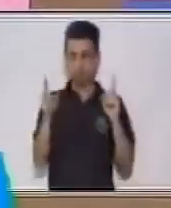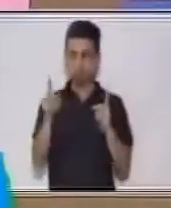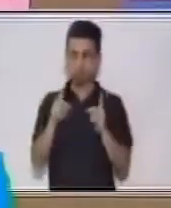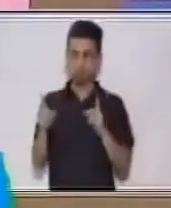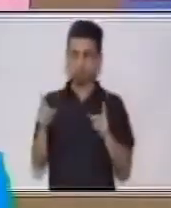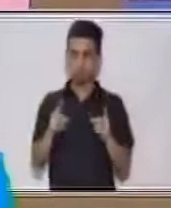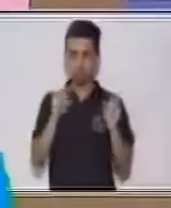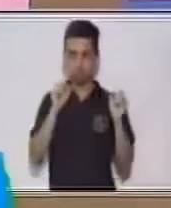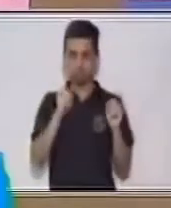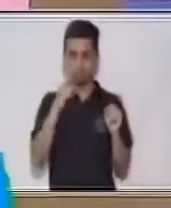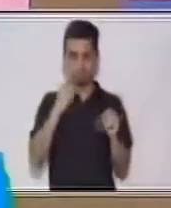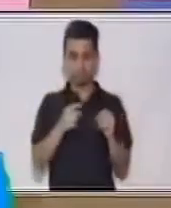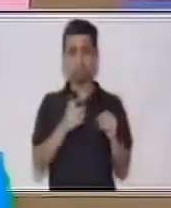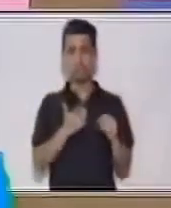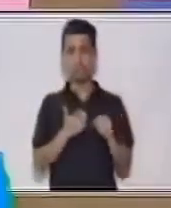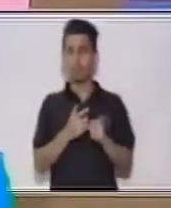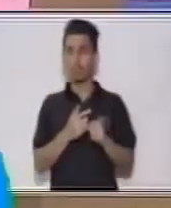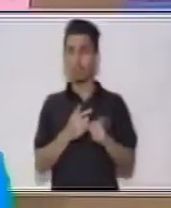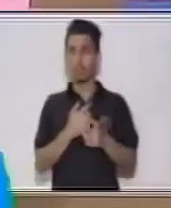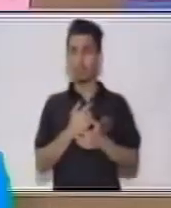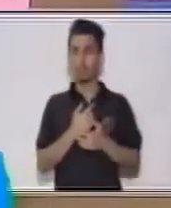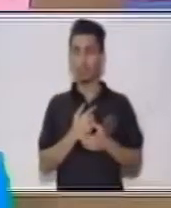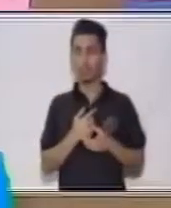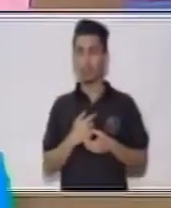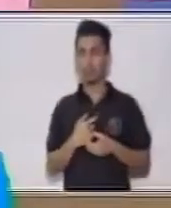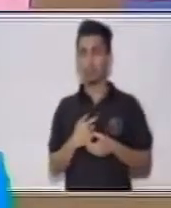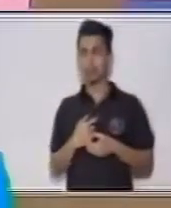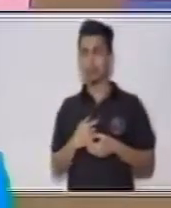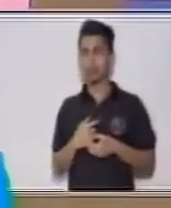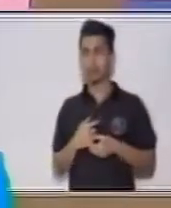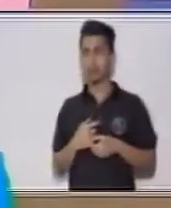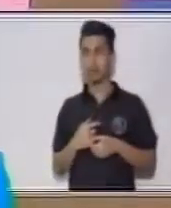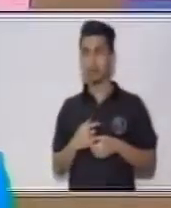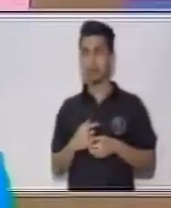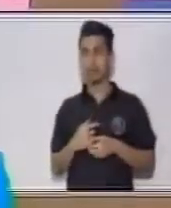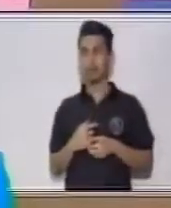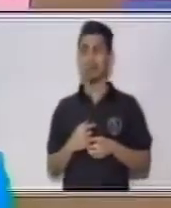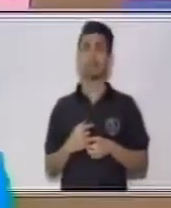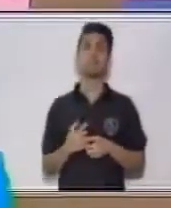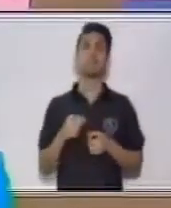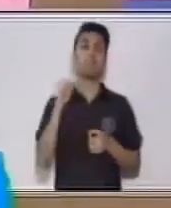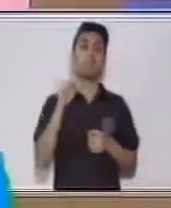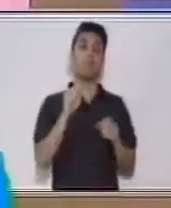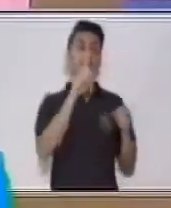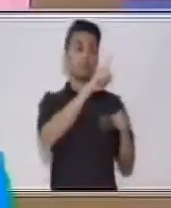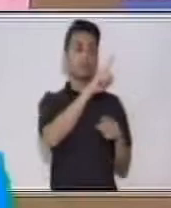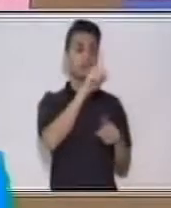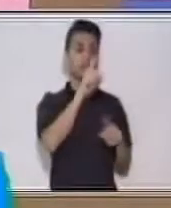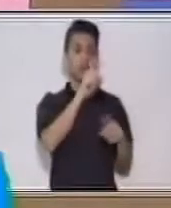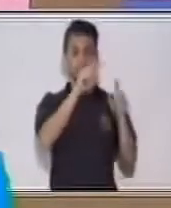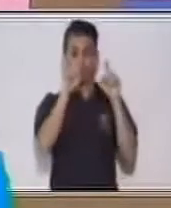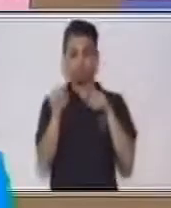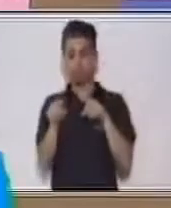número podría haber partes de llegar a 90 muy bien sería 95